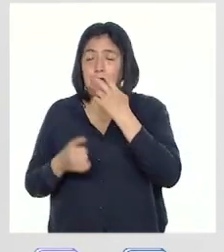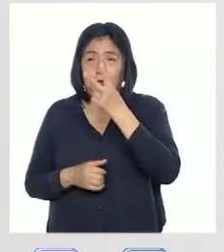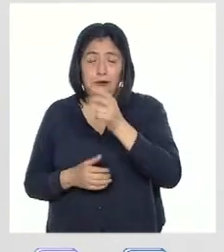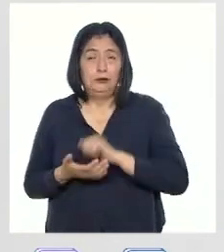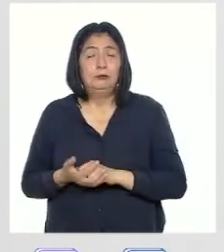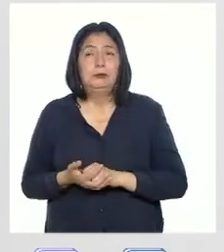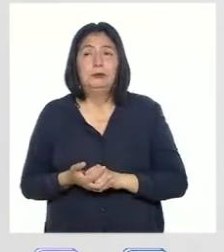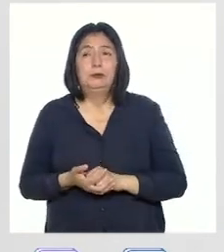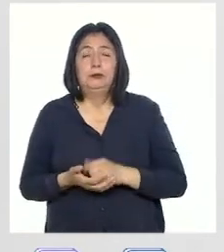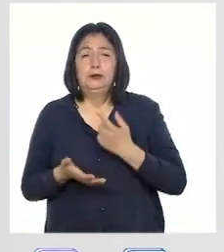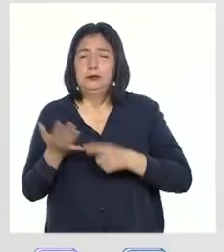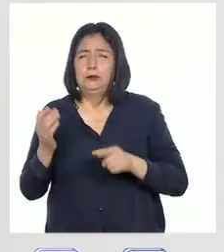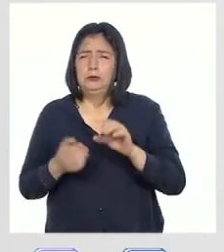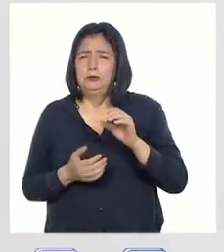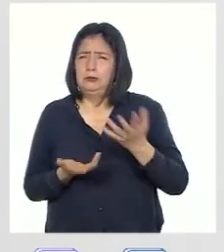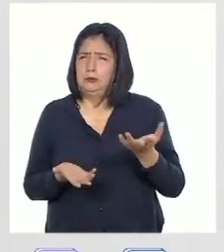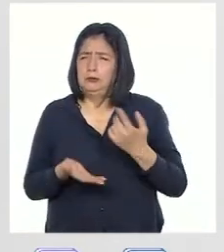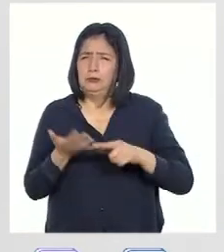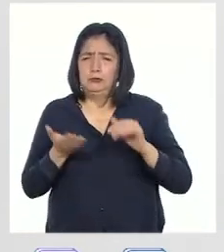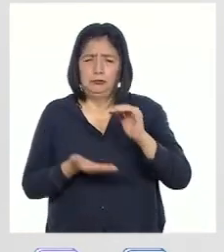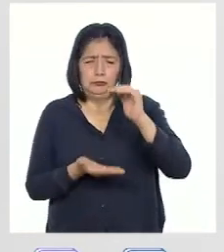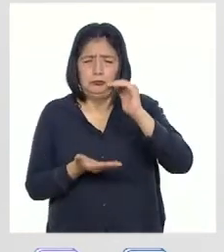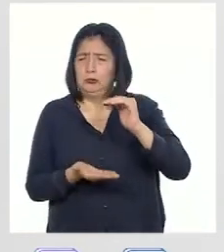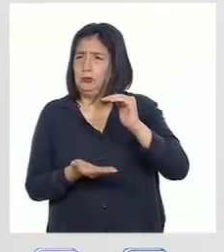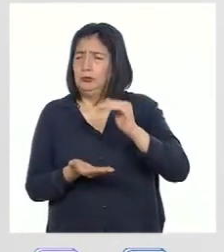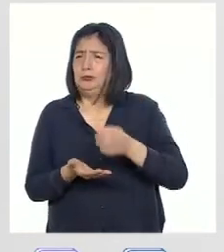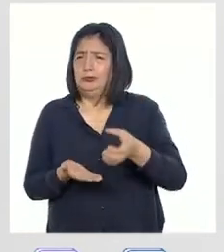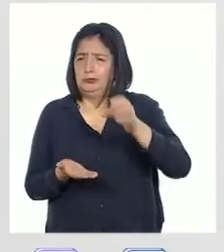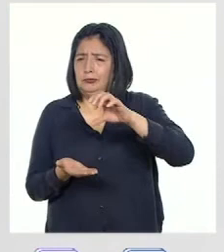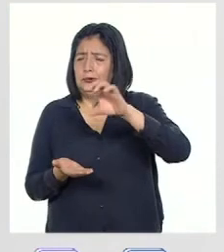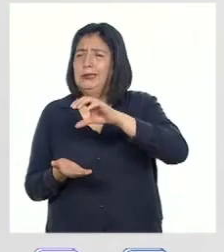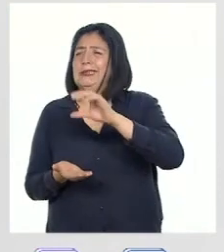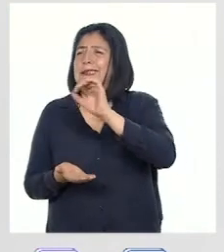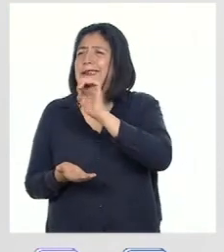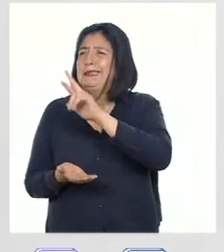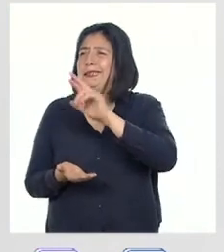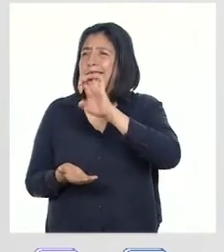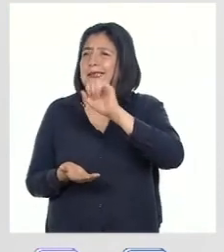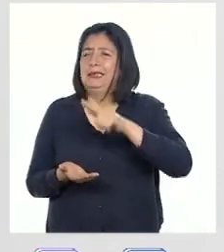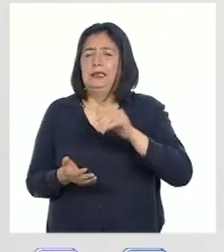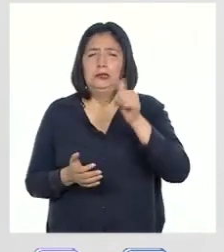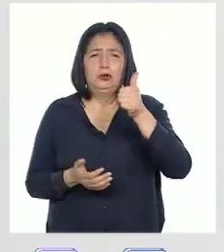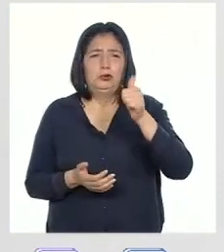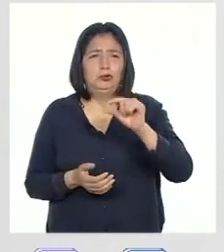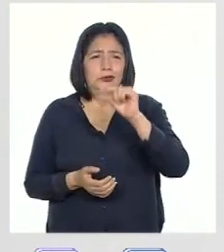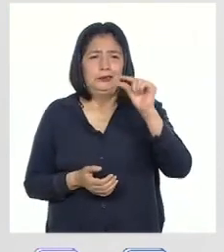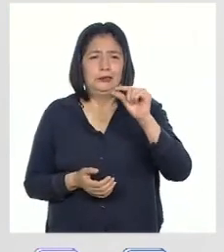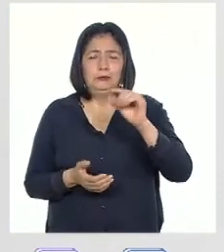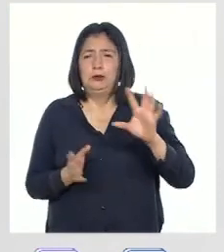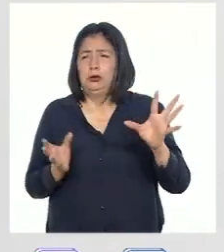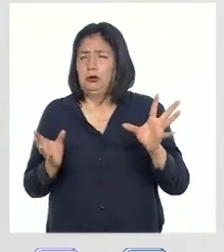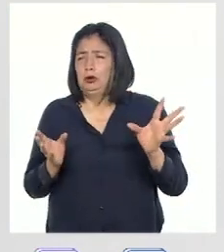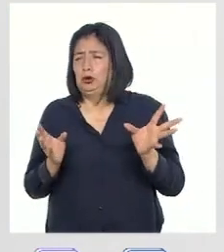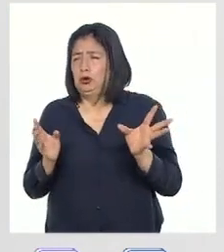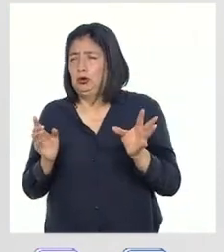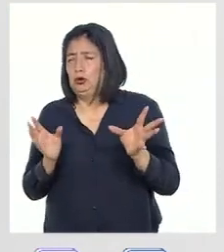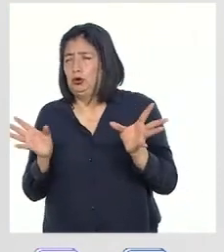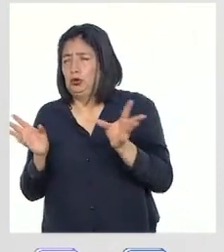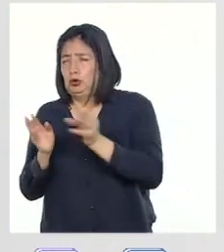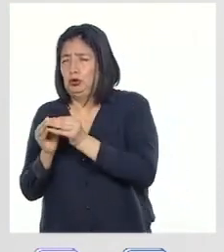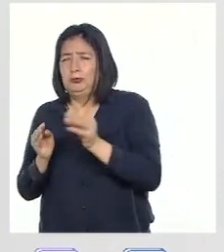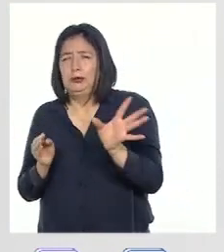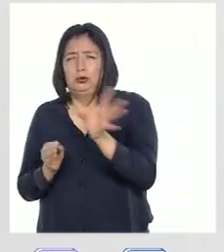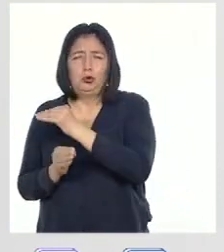Ahora nota que, por una porción de cereal, ya sumamos 12 gramos. Si sumas todos los alimentos que consumes en el